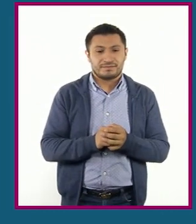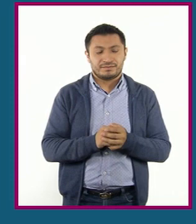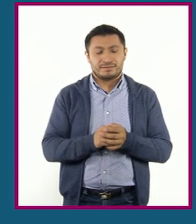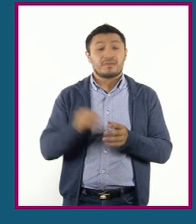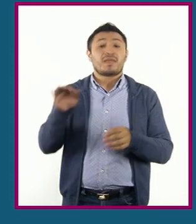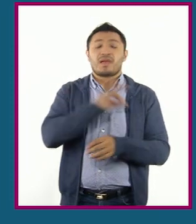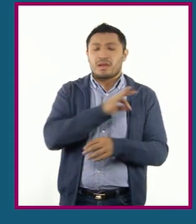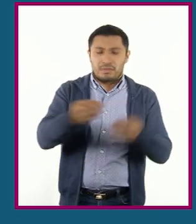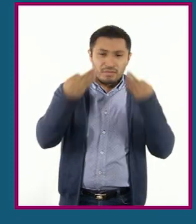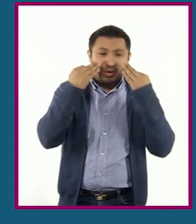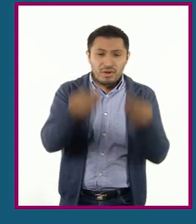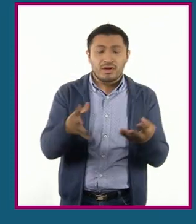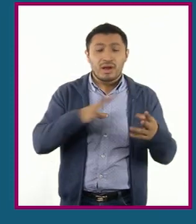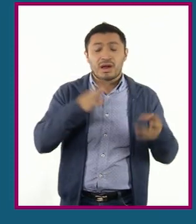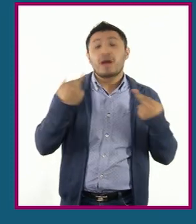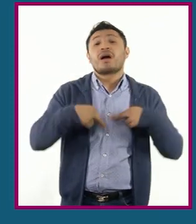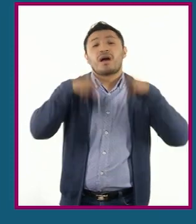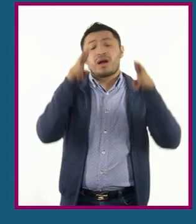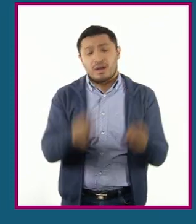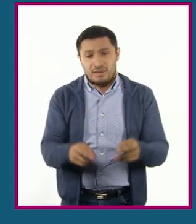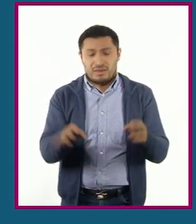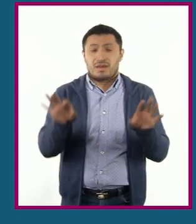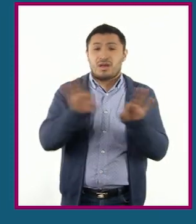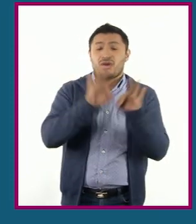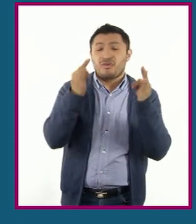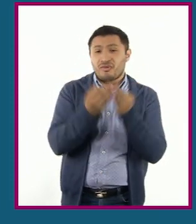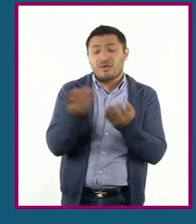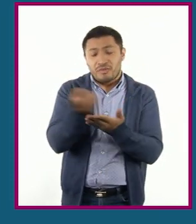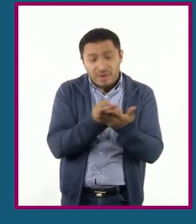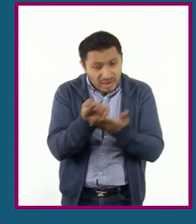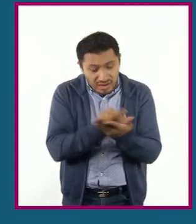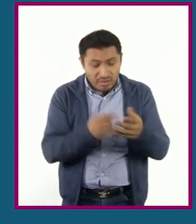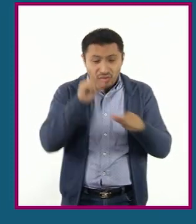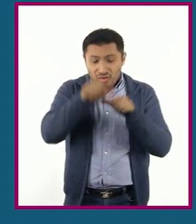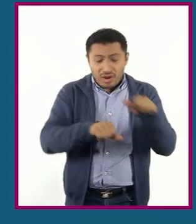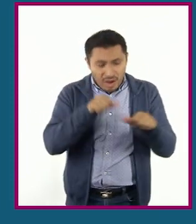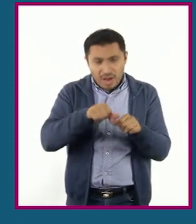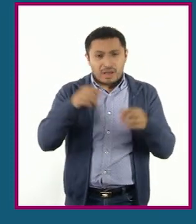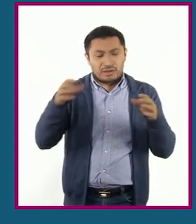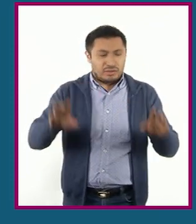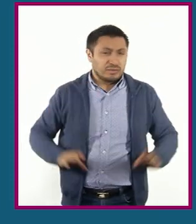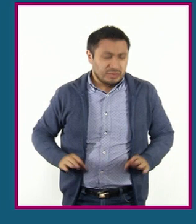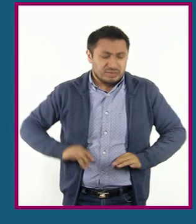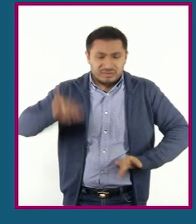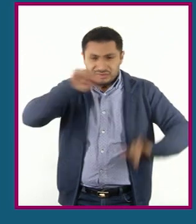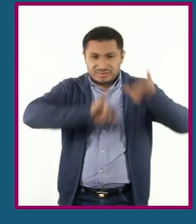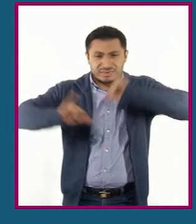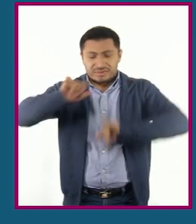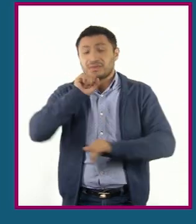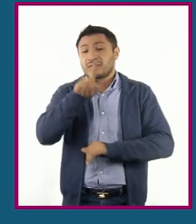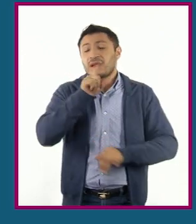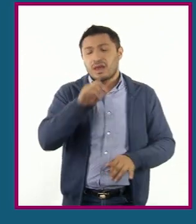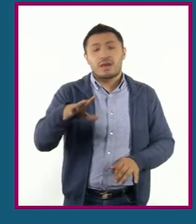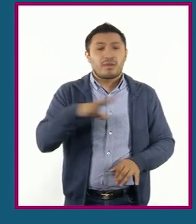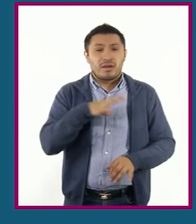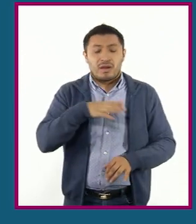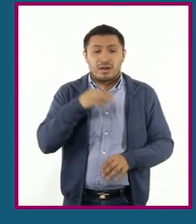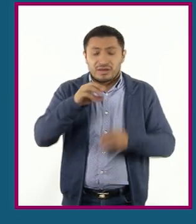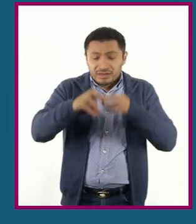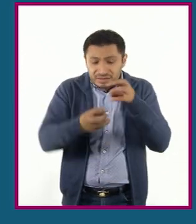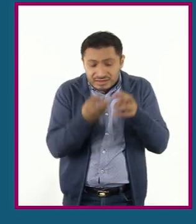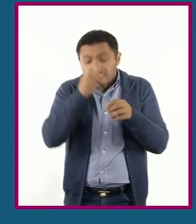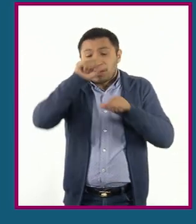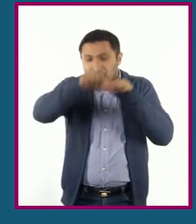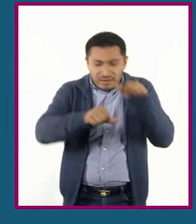podemos observar las representaciones por medio de modelos de átomos y moléculas de los elementos, así como moléculas y redes